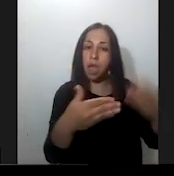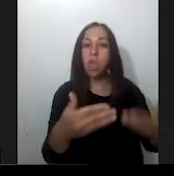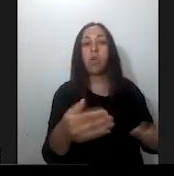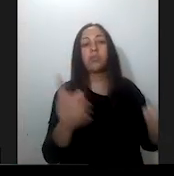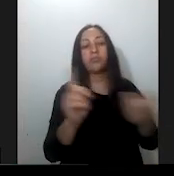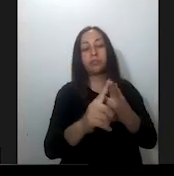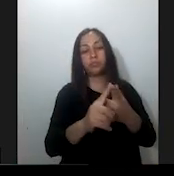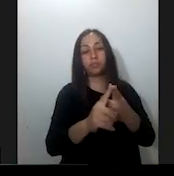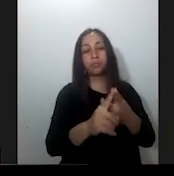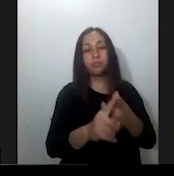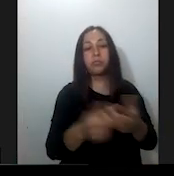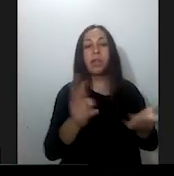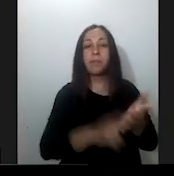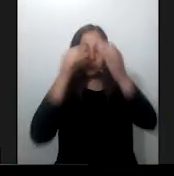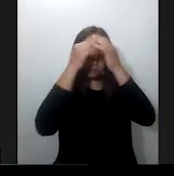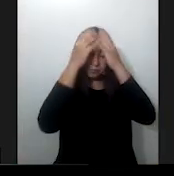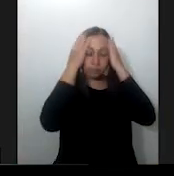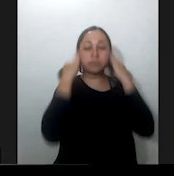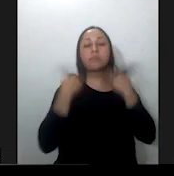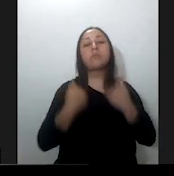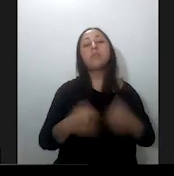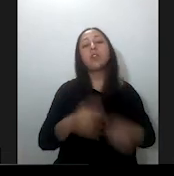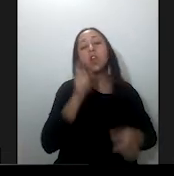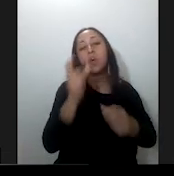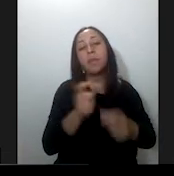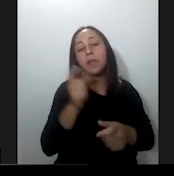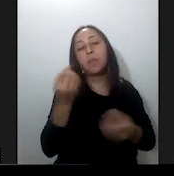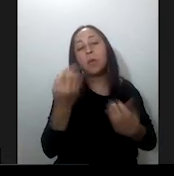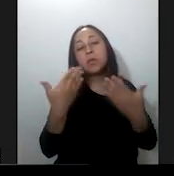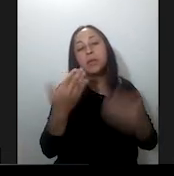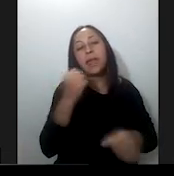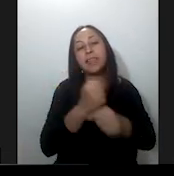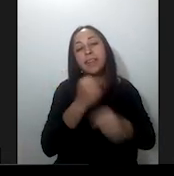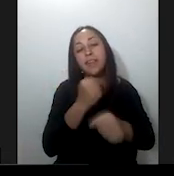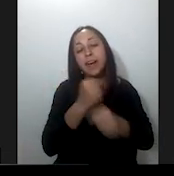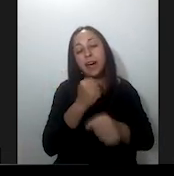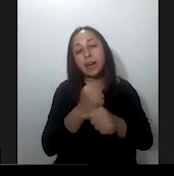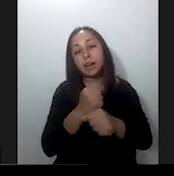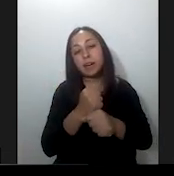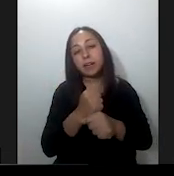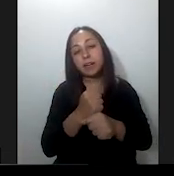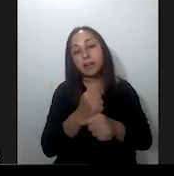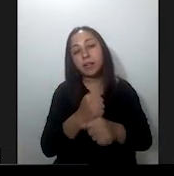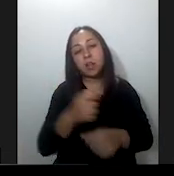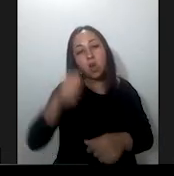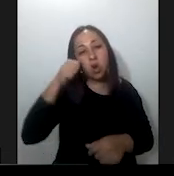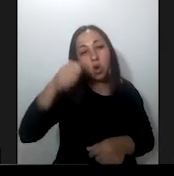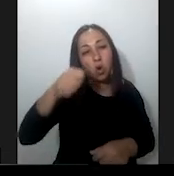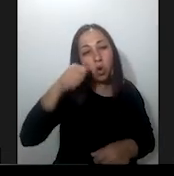más avanzadas. Comentarles un poquito de la posibilidad de trabajar con